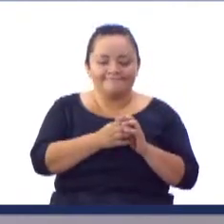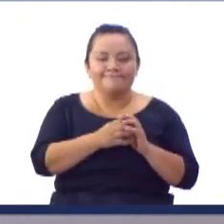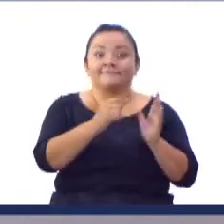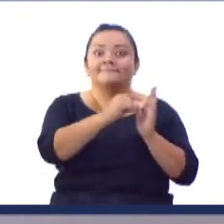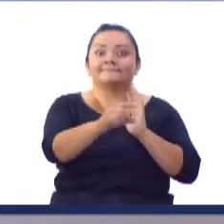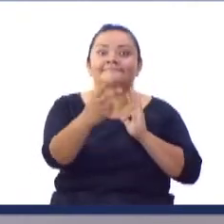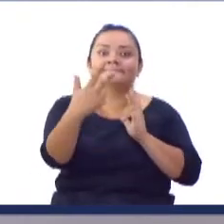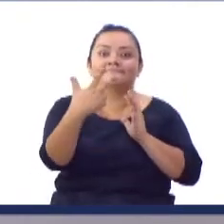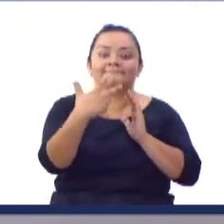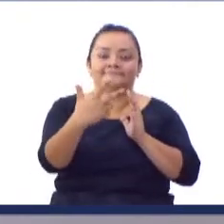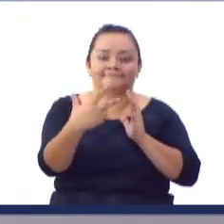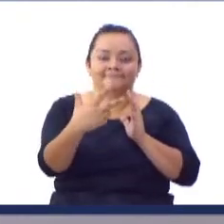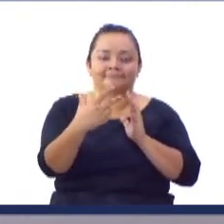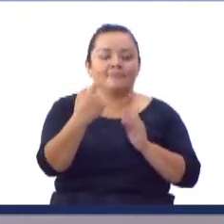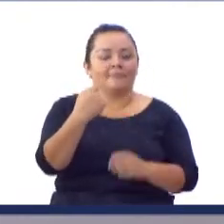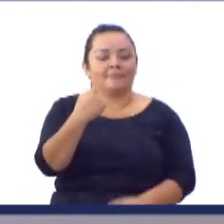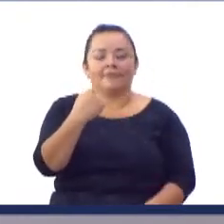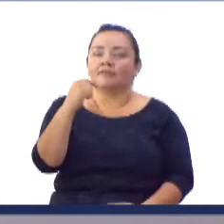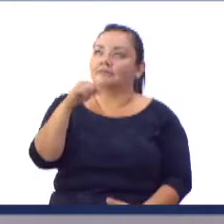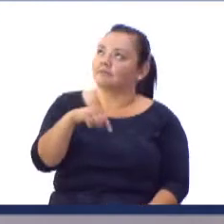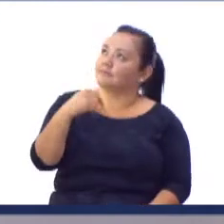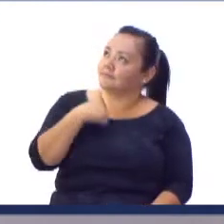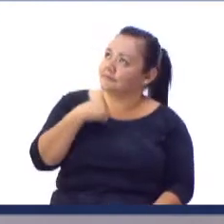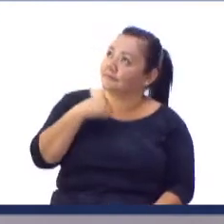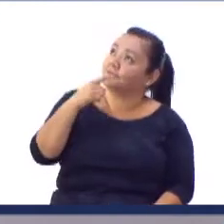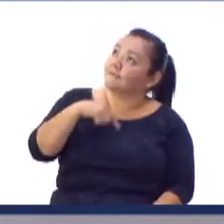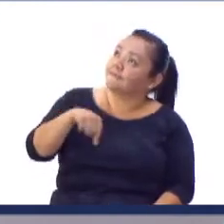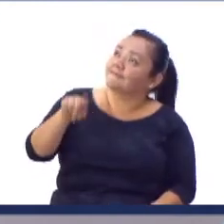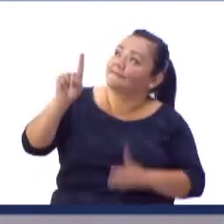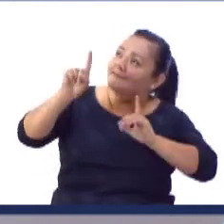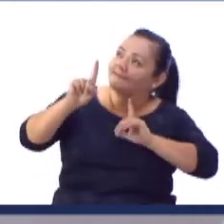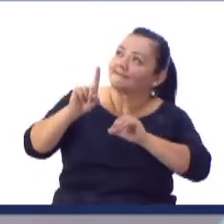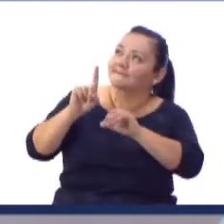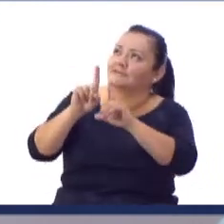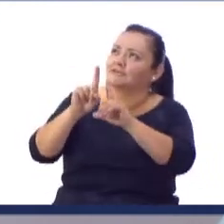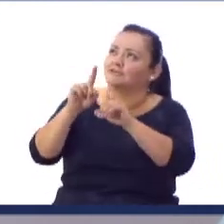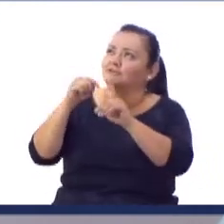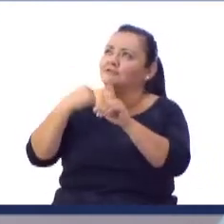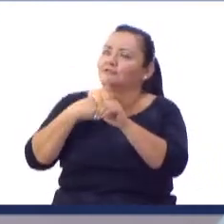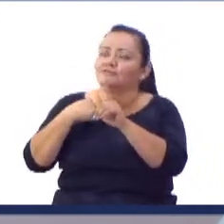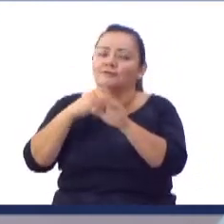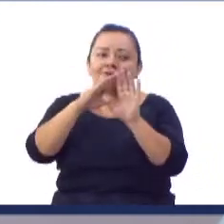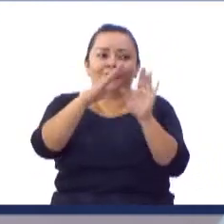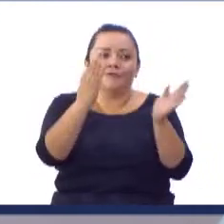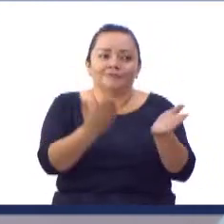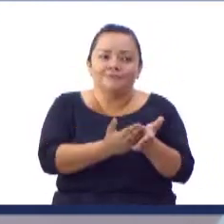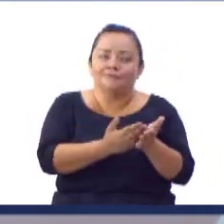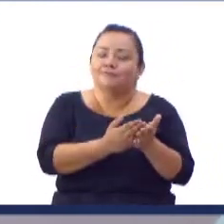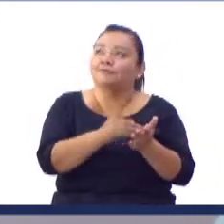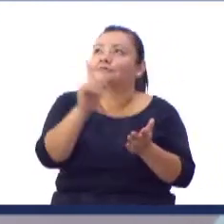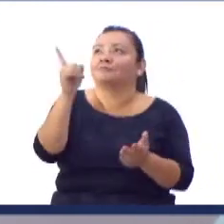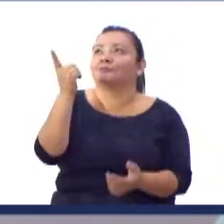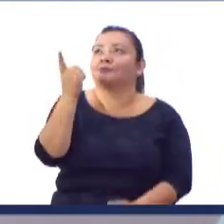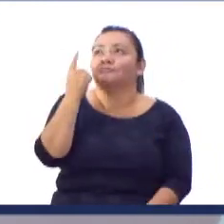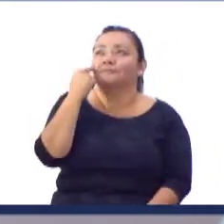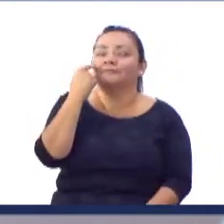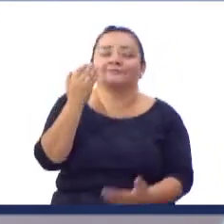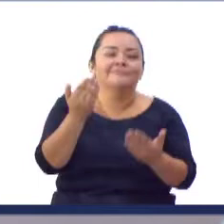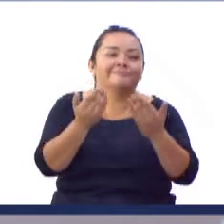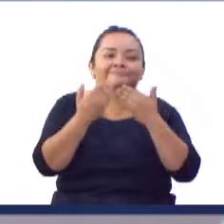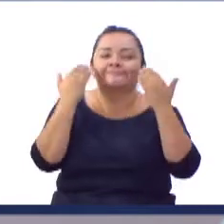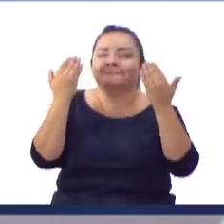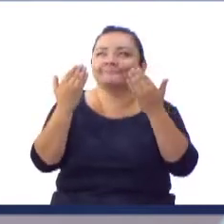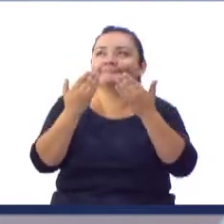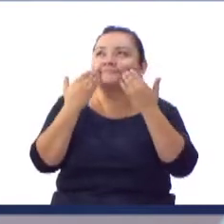pero ahora voy a ti y hablo esto en el mundo para que tengan mi gozo